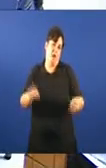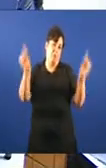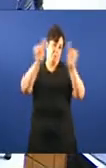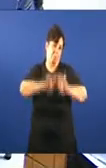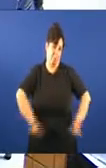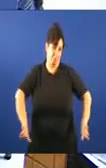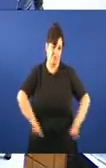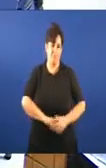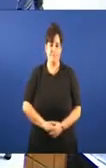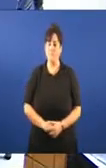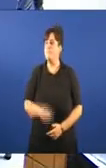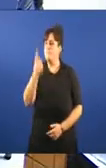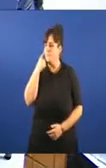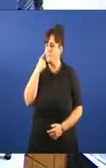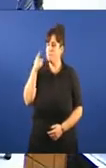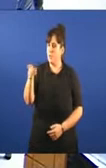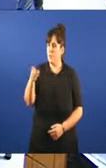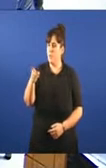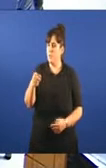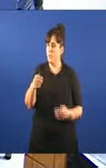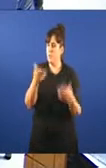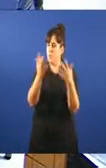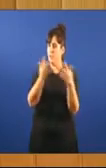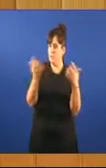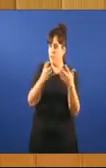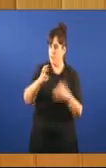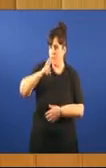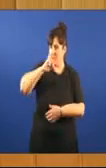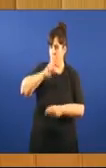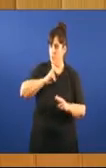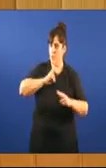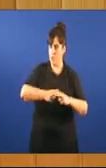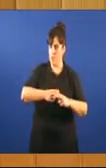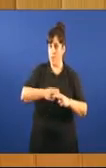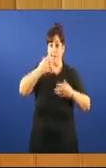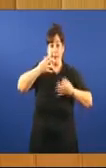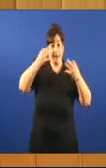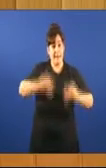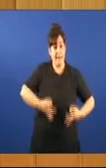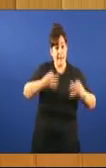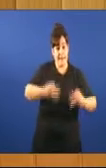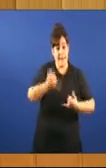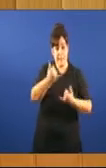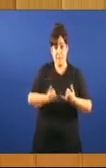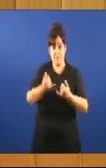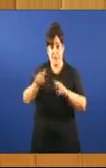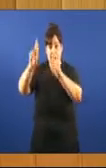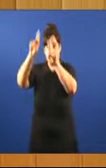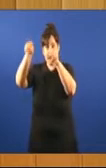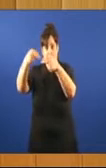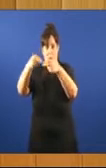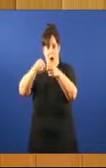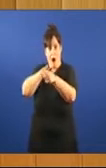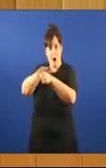vostede sigue practicando o vello dito que a realidade non me estrague un titular. Así